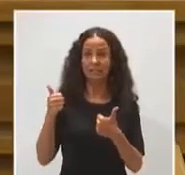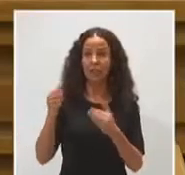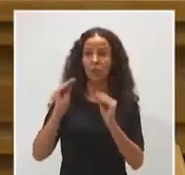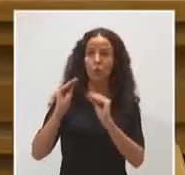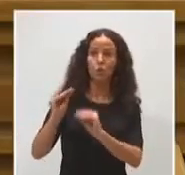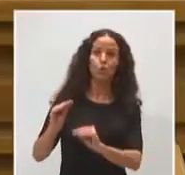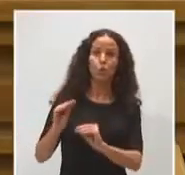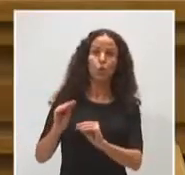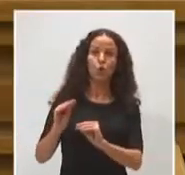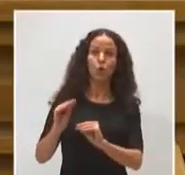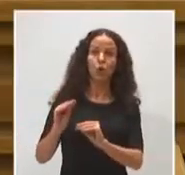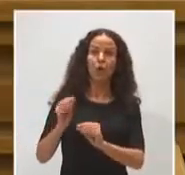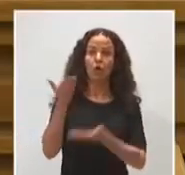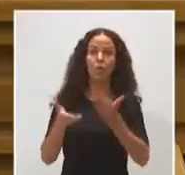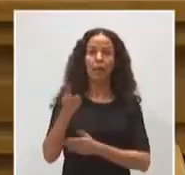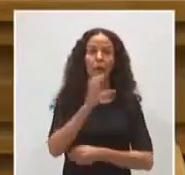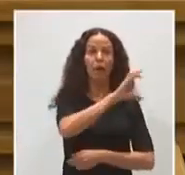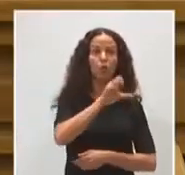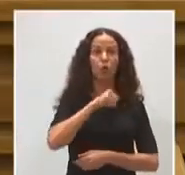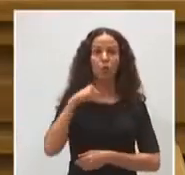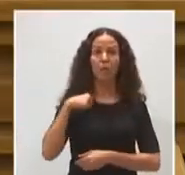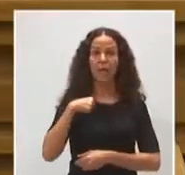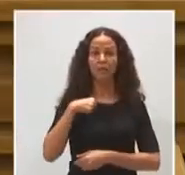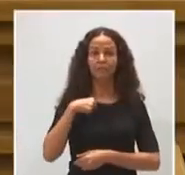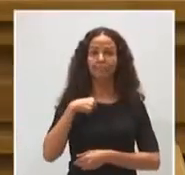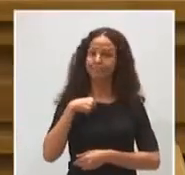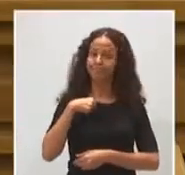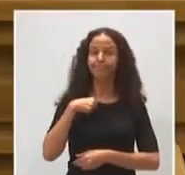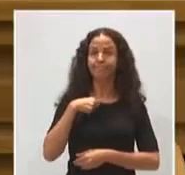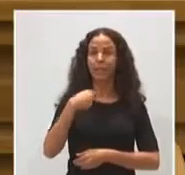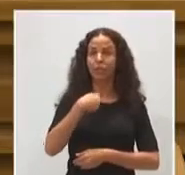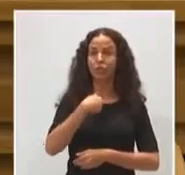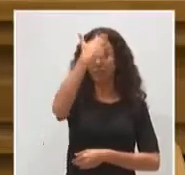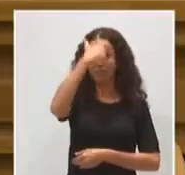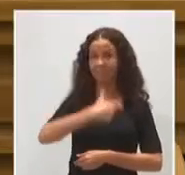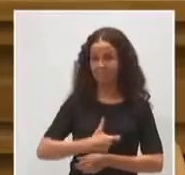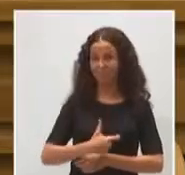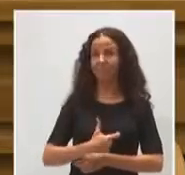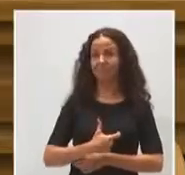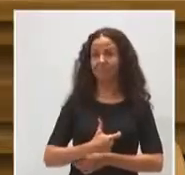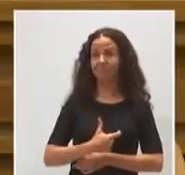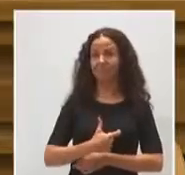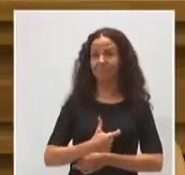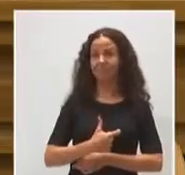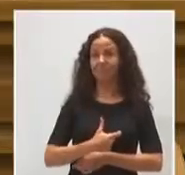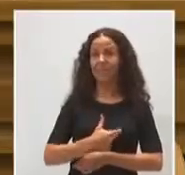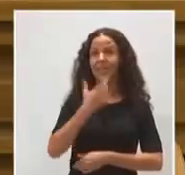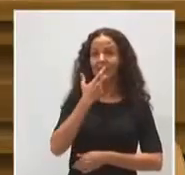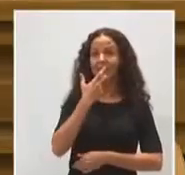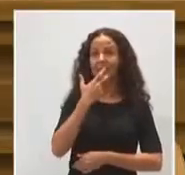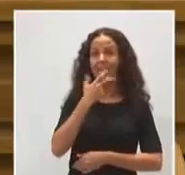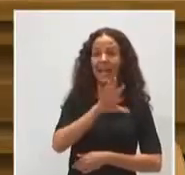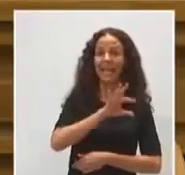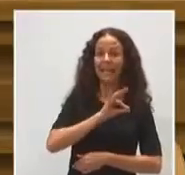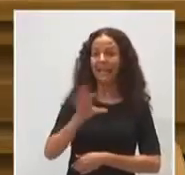que en los de las autonomías este que está hablando por el mismo criterio que he dicho antes si no me tienen que dar a elegir entre